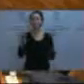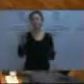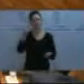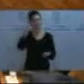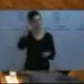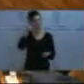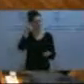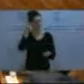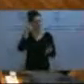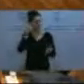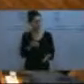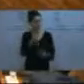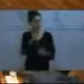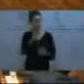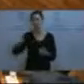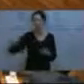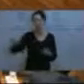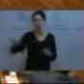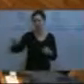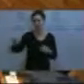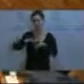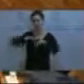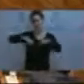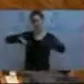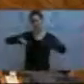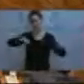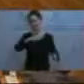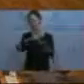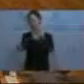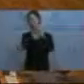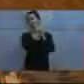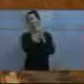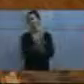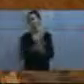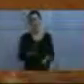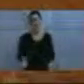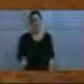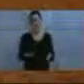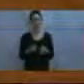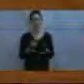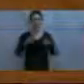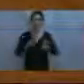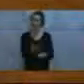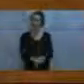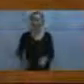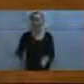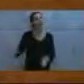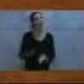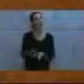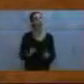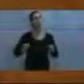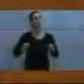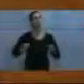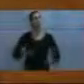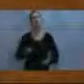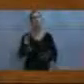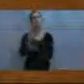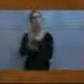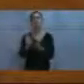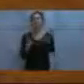la respuesta negativa de la inmensa mayoría de los grupos parlamentarios, traemos, digo, una iniciativa que tiene